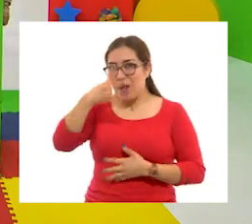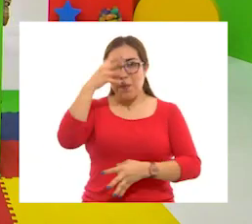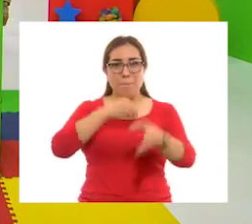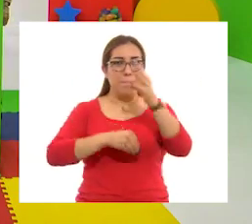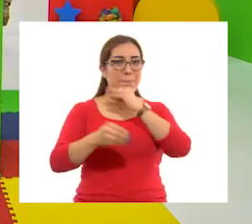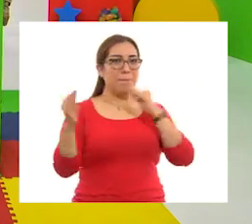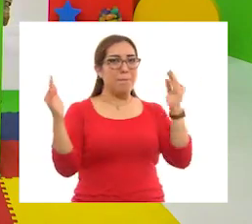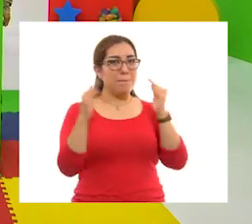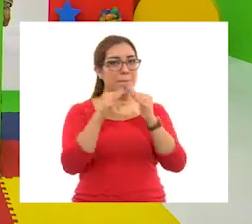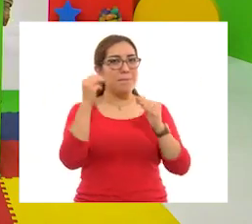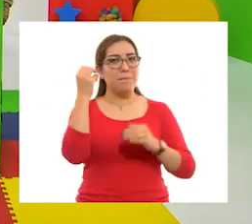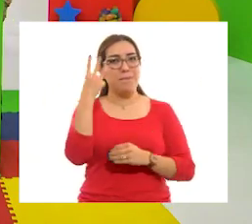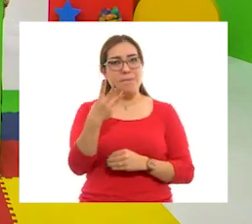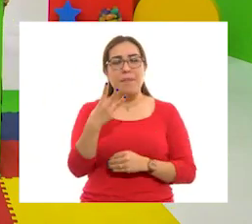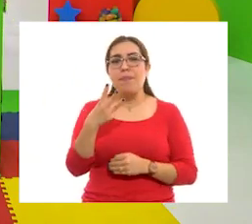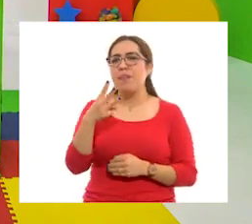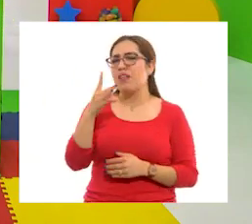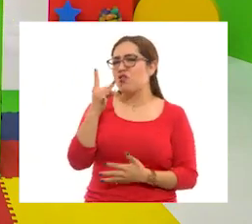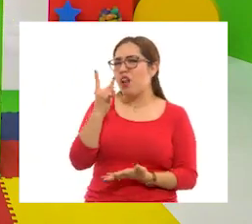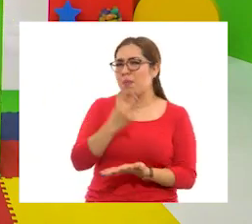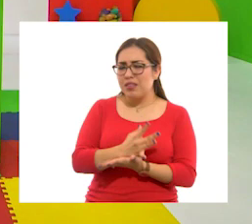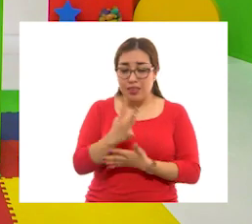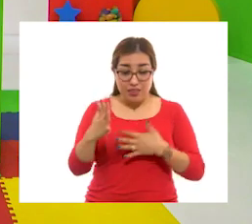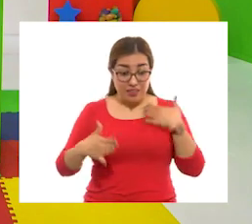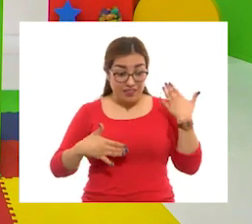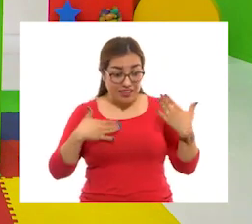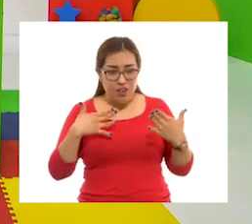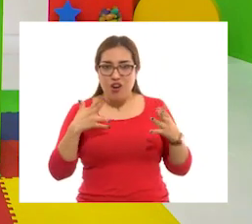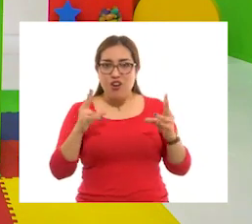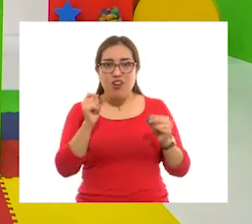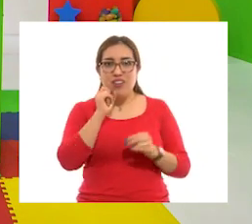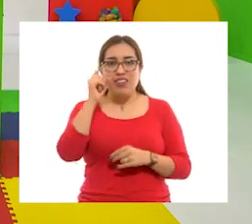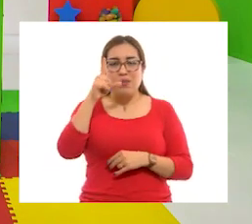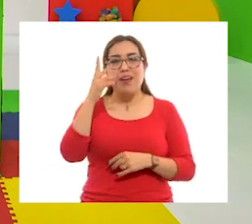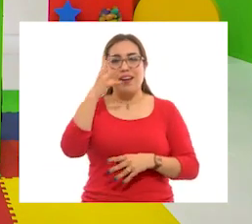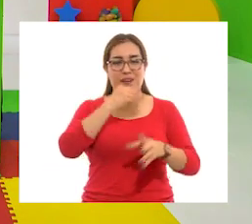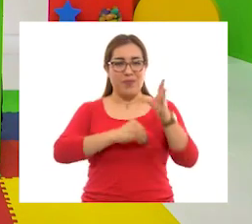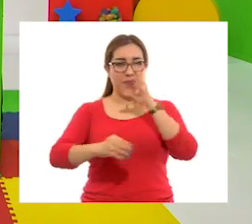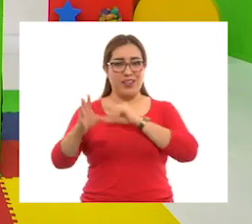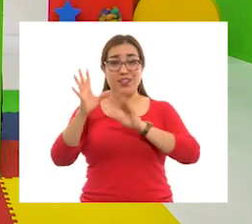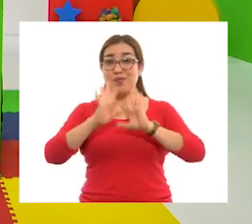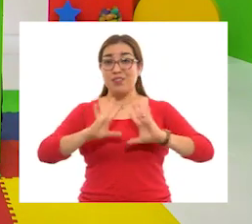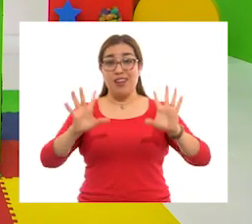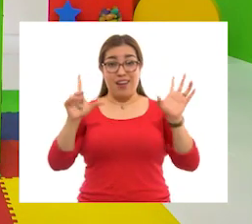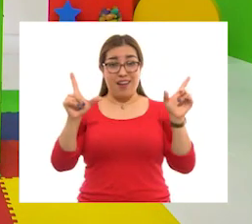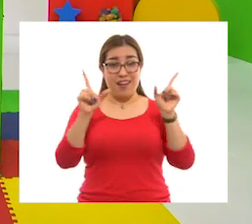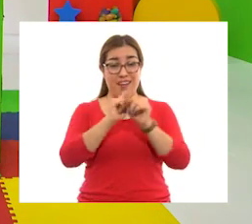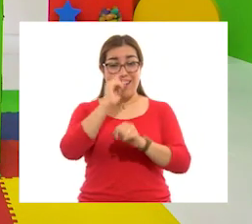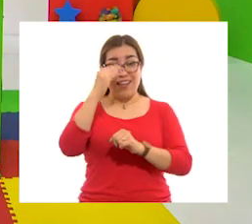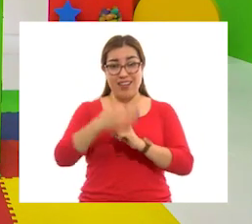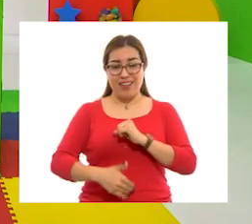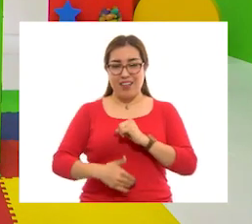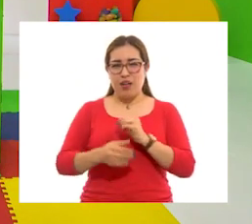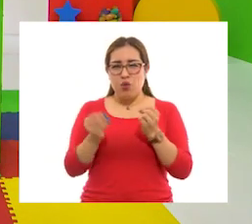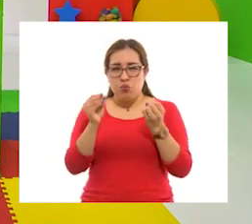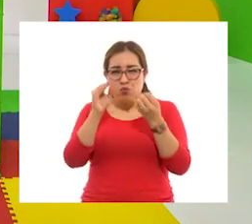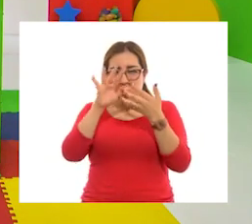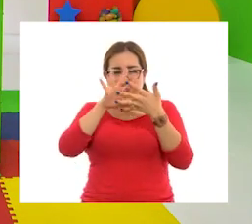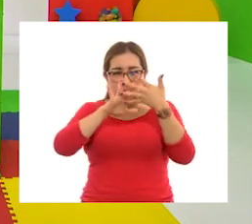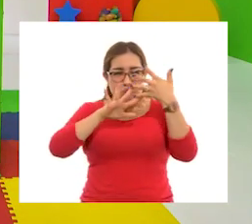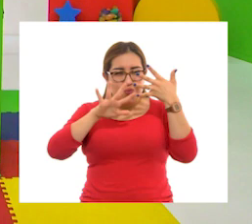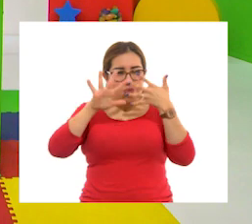3, que no solo nos divertimos, sino que además aprendemos. Y con esto hemos terminado con Sombra